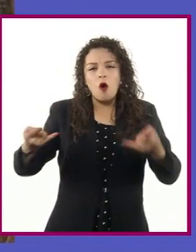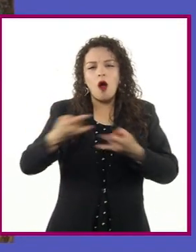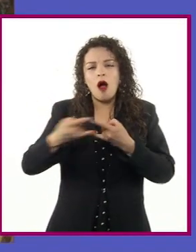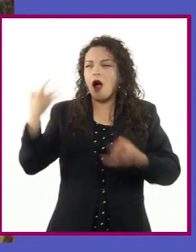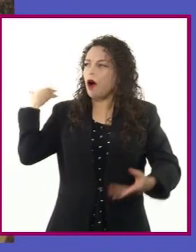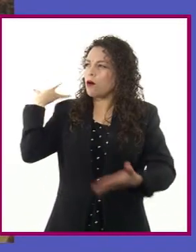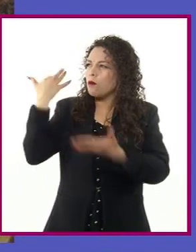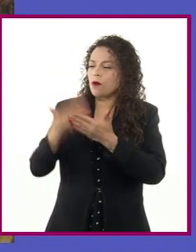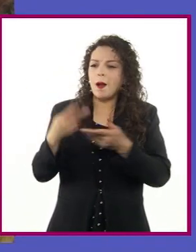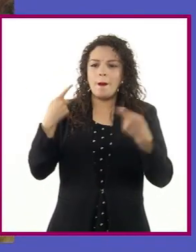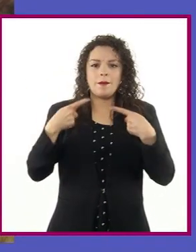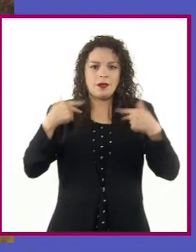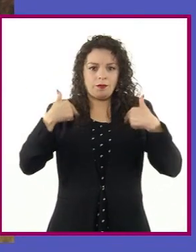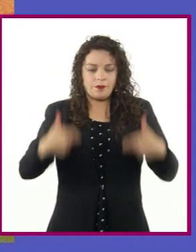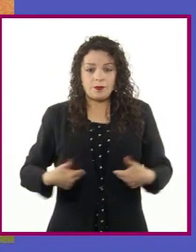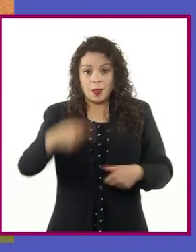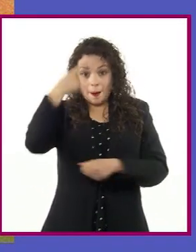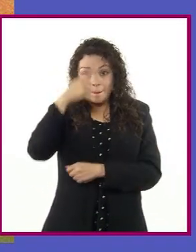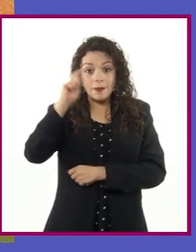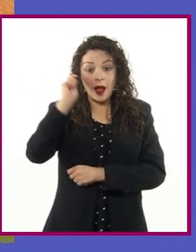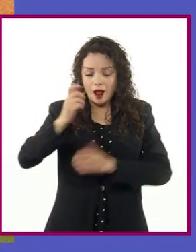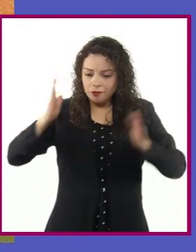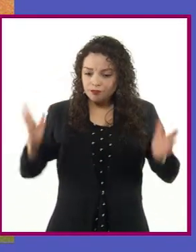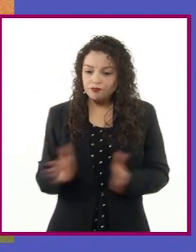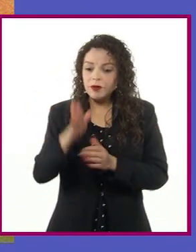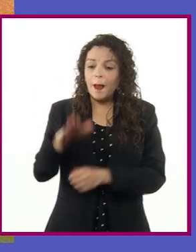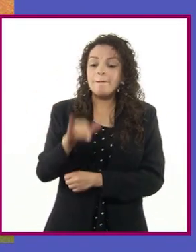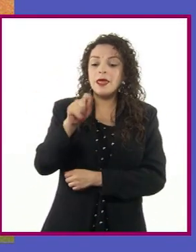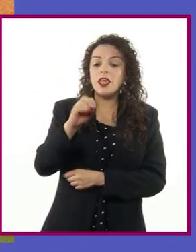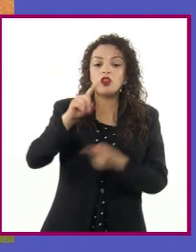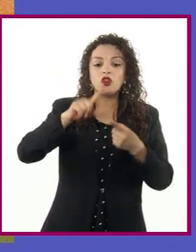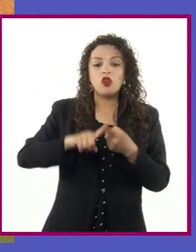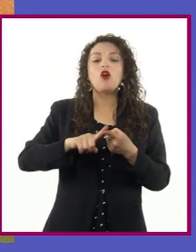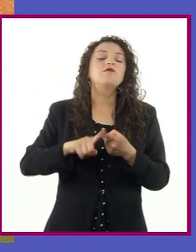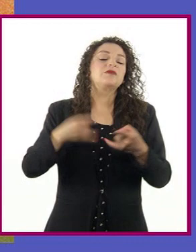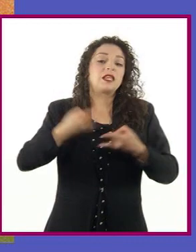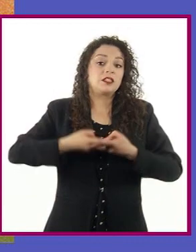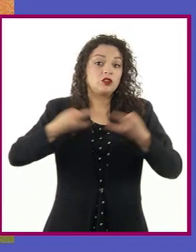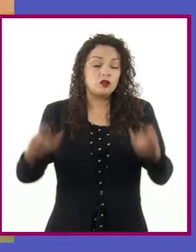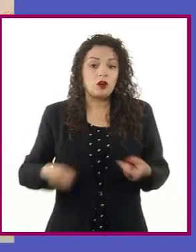y promover mitos, hechos históricos e ideologías.